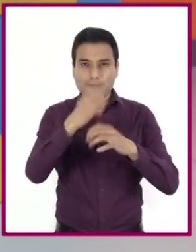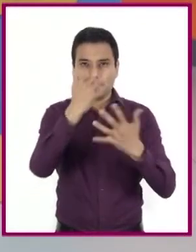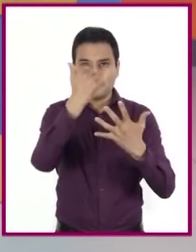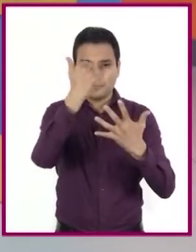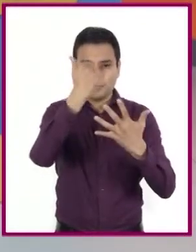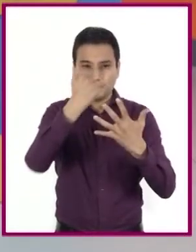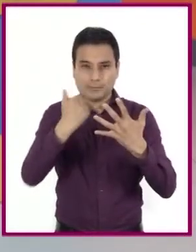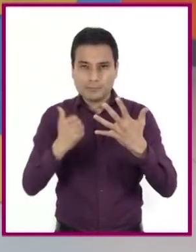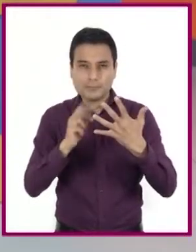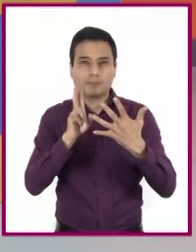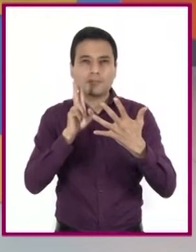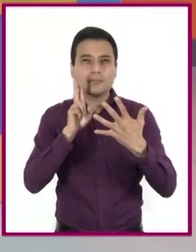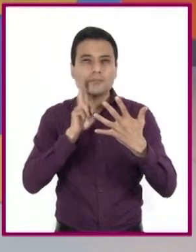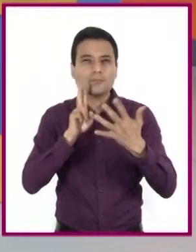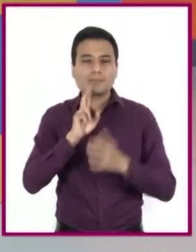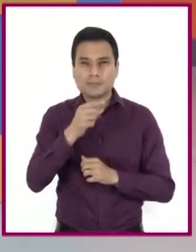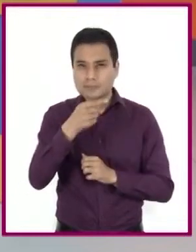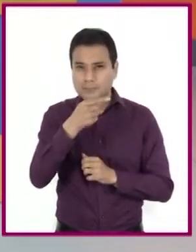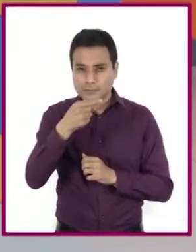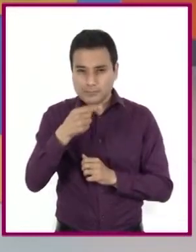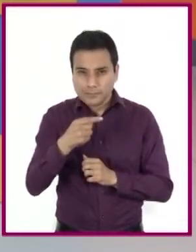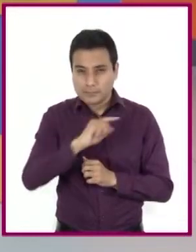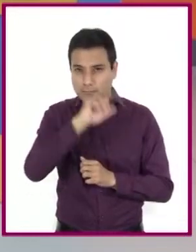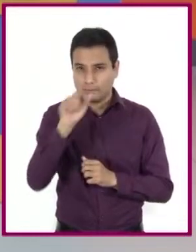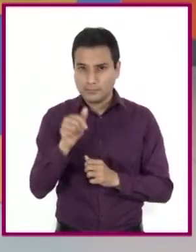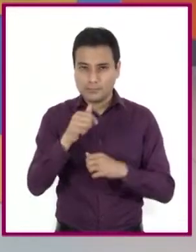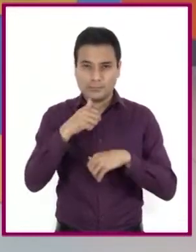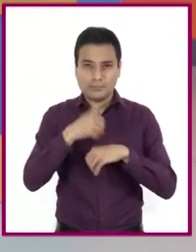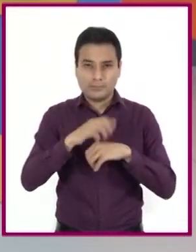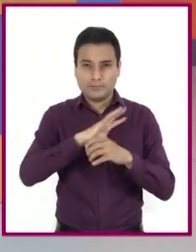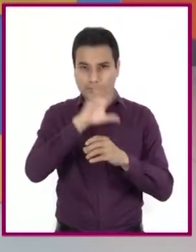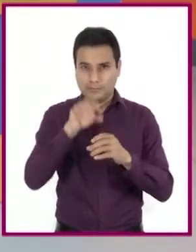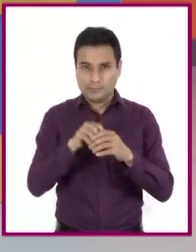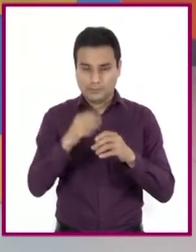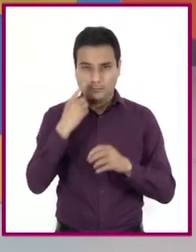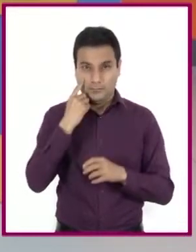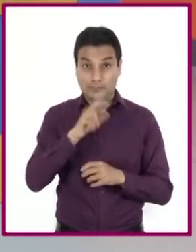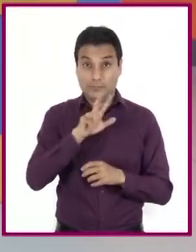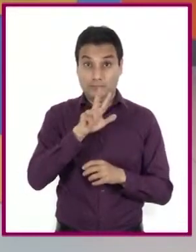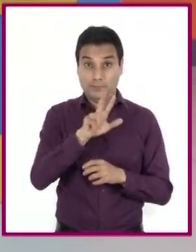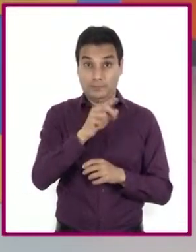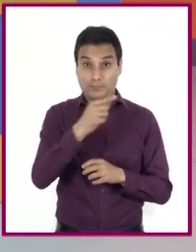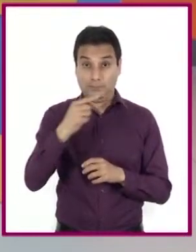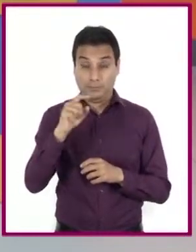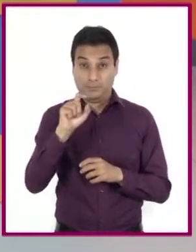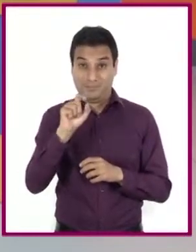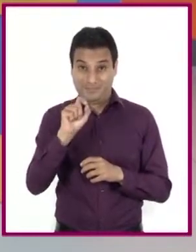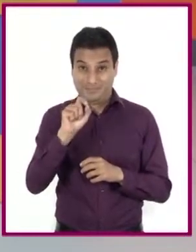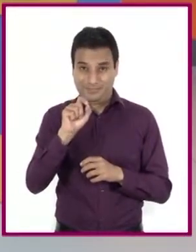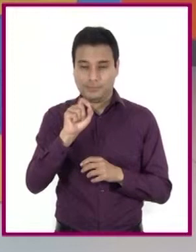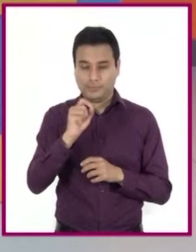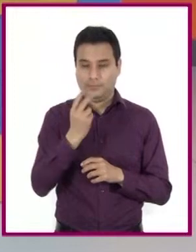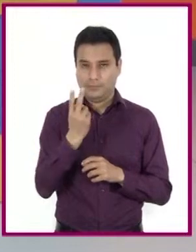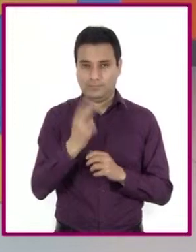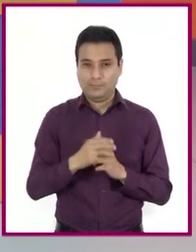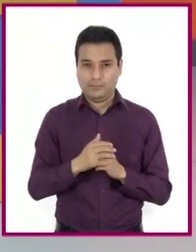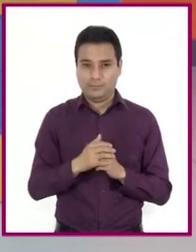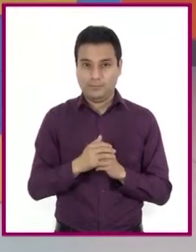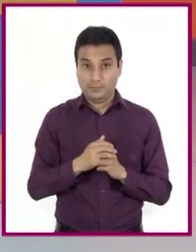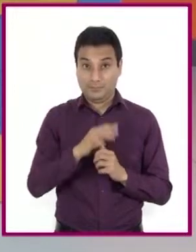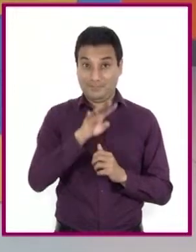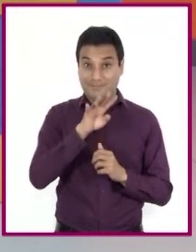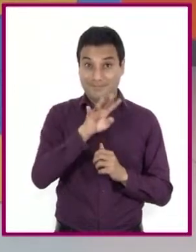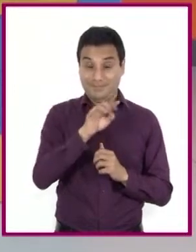al valor de la media aritmética. El valor absoluto de 18 menos 20 es 2. El valor absoluto